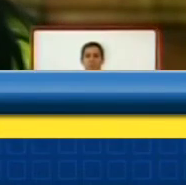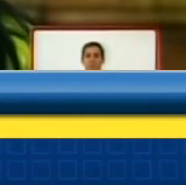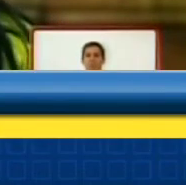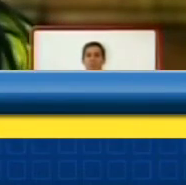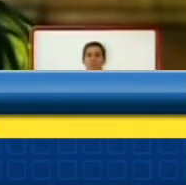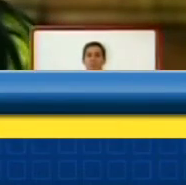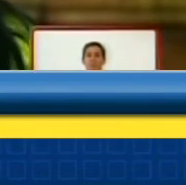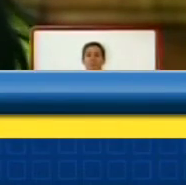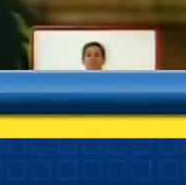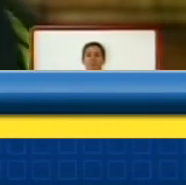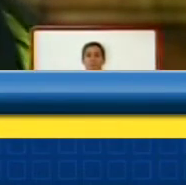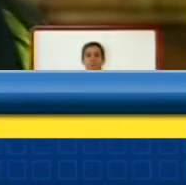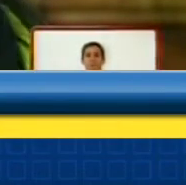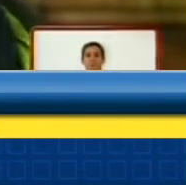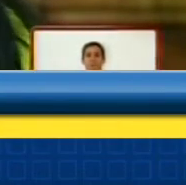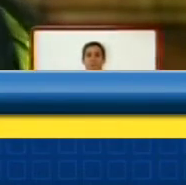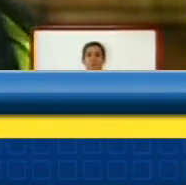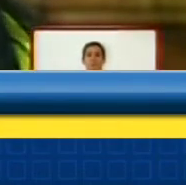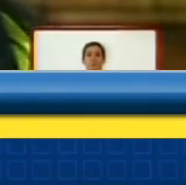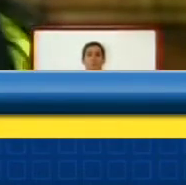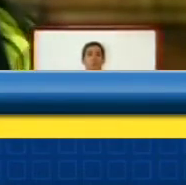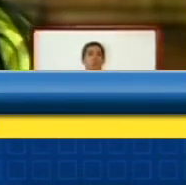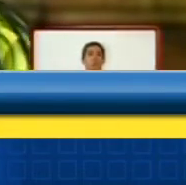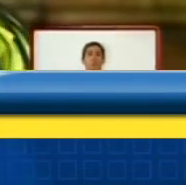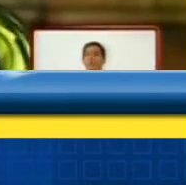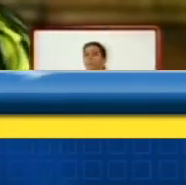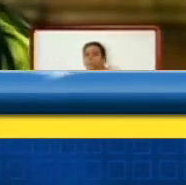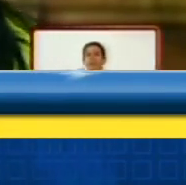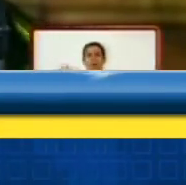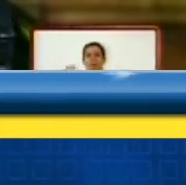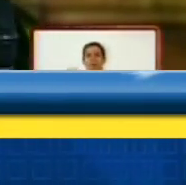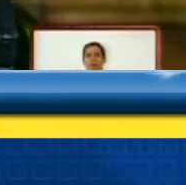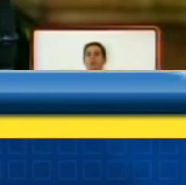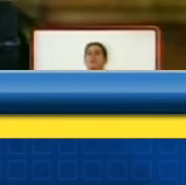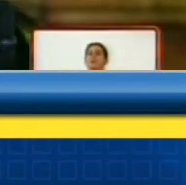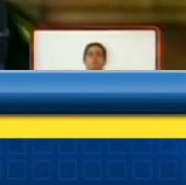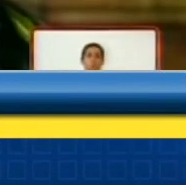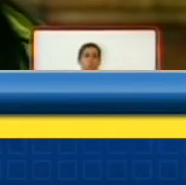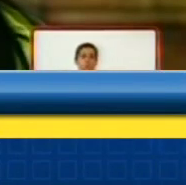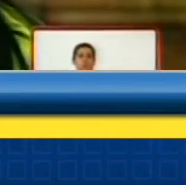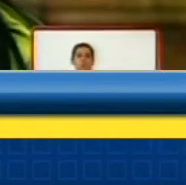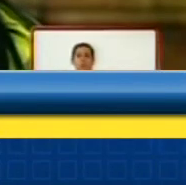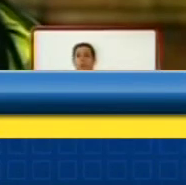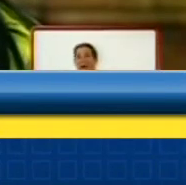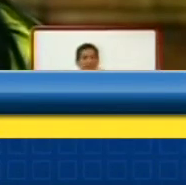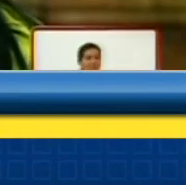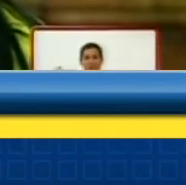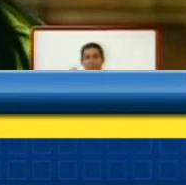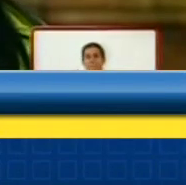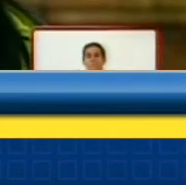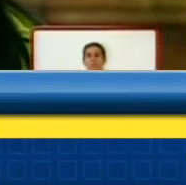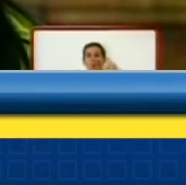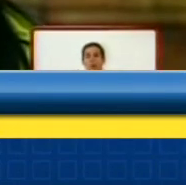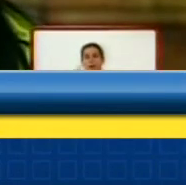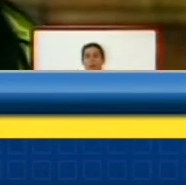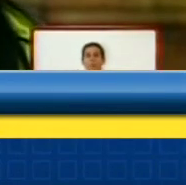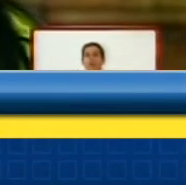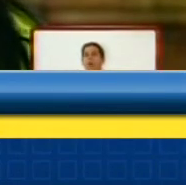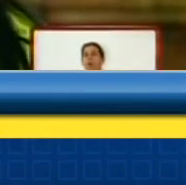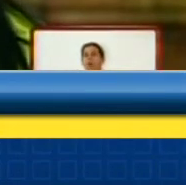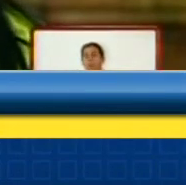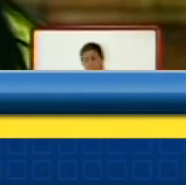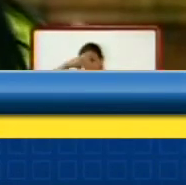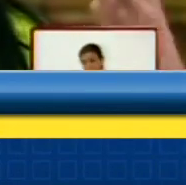es cierto que no son productores de contenido, son transmisores de contenido, y muchas veces son transmisores de contenidos